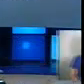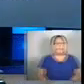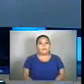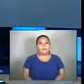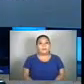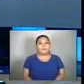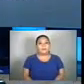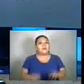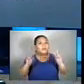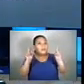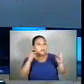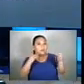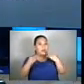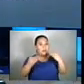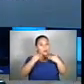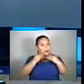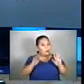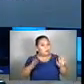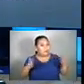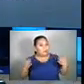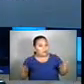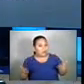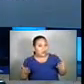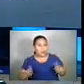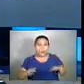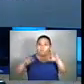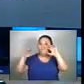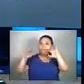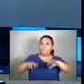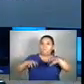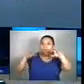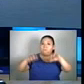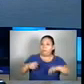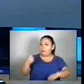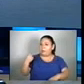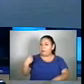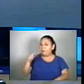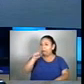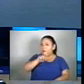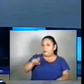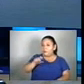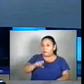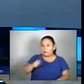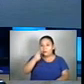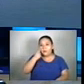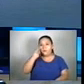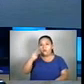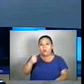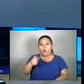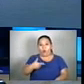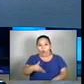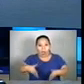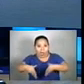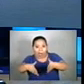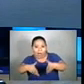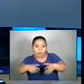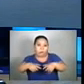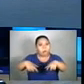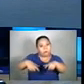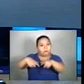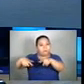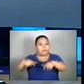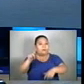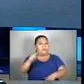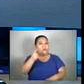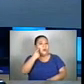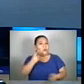Vamos ahora a contarles sobre otros temas. Debido a las torrenciales lluvias de las últimas semanas, ha incrementado la formación de baches y cárcavas. Veamos